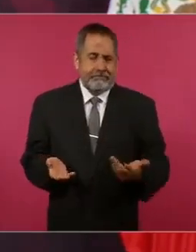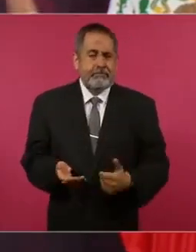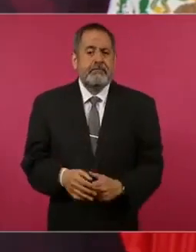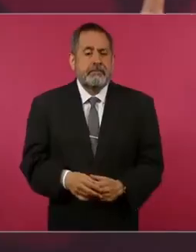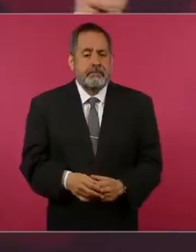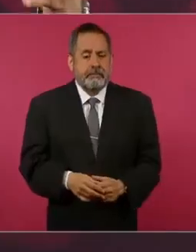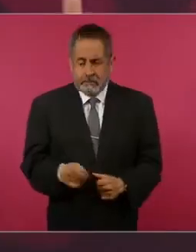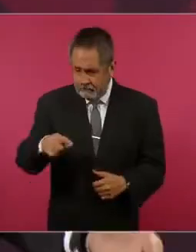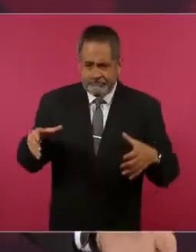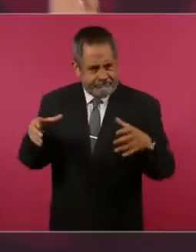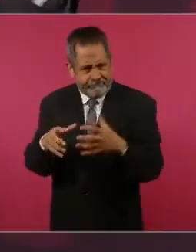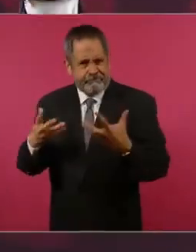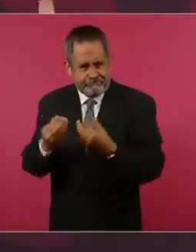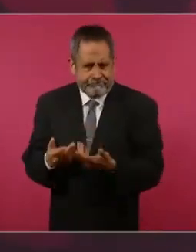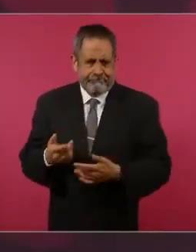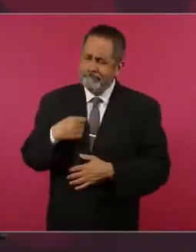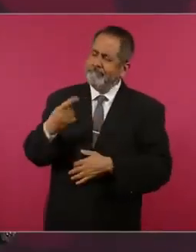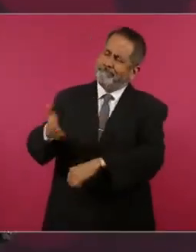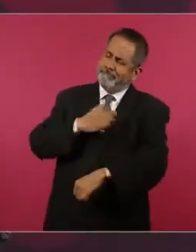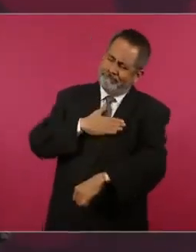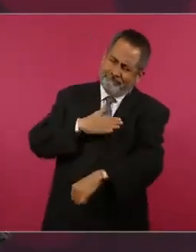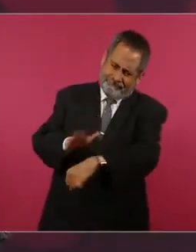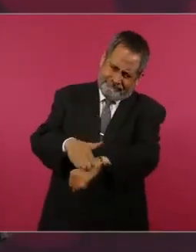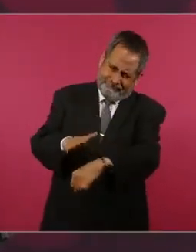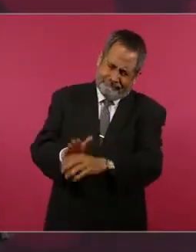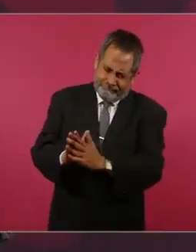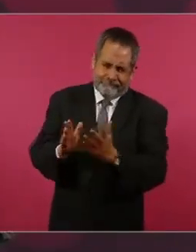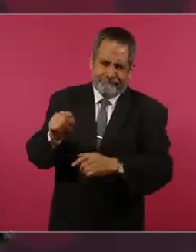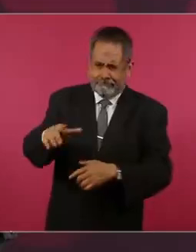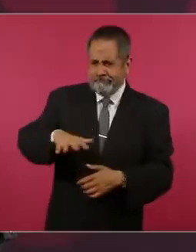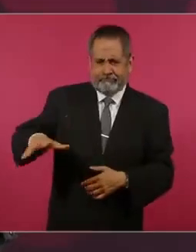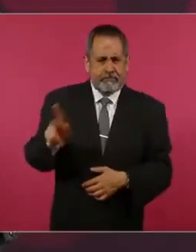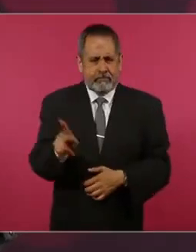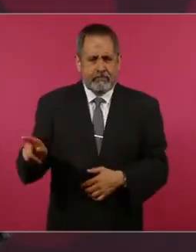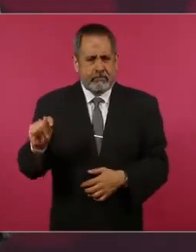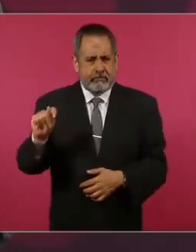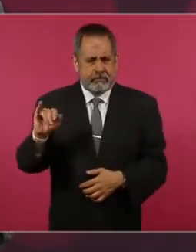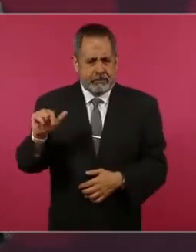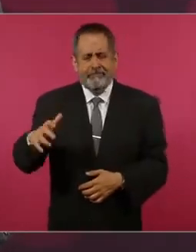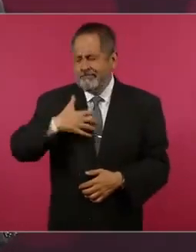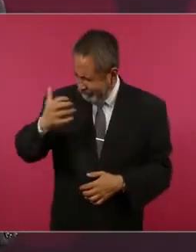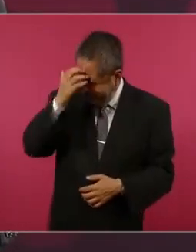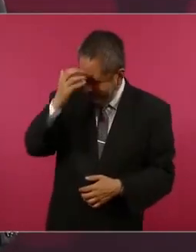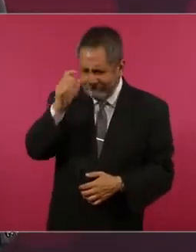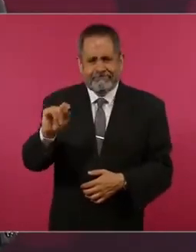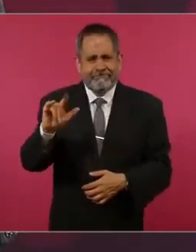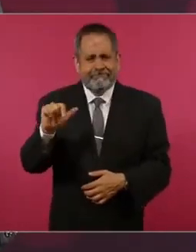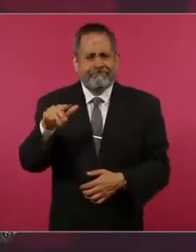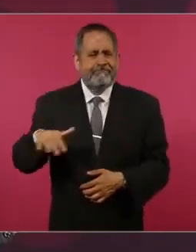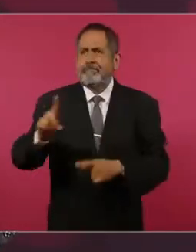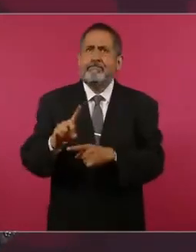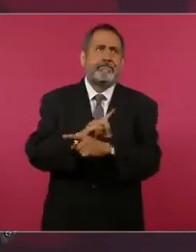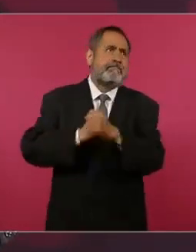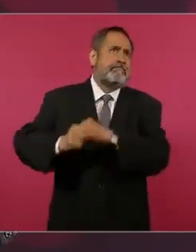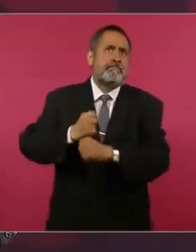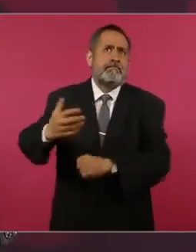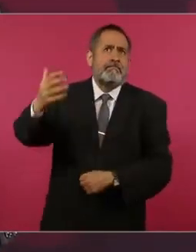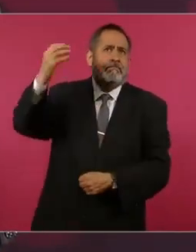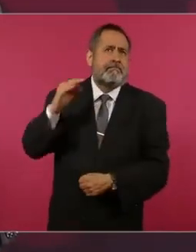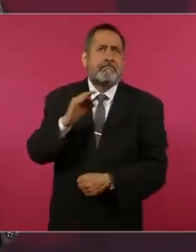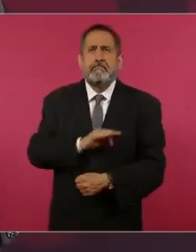buscar la unidad. Yo hago un llamado a toda la gente de Tila. Yo conozco Tila desde hace